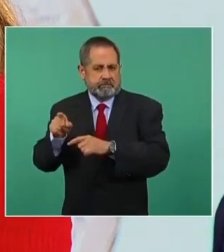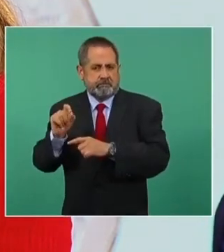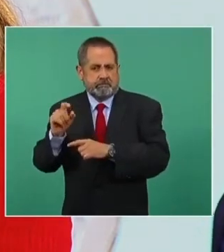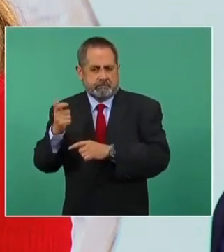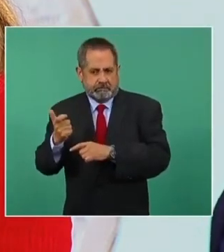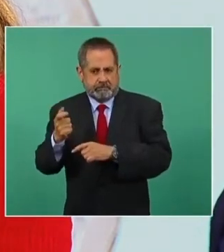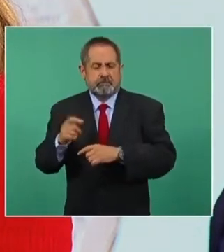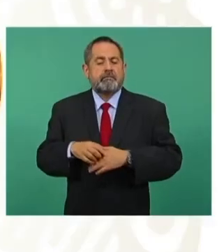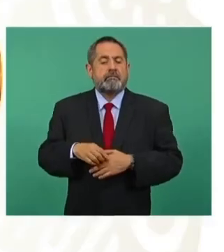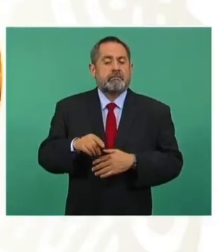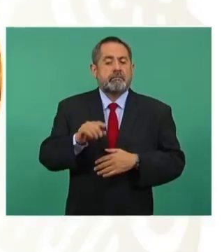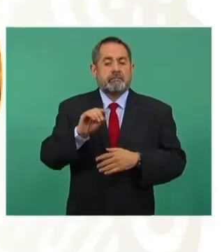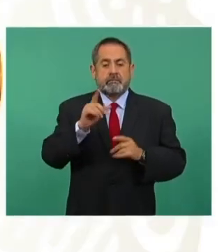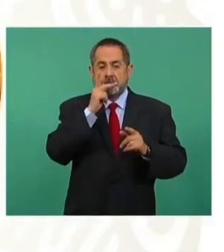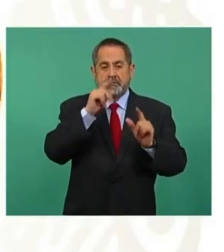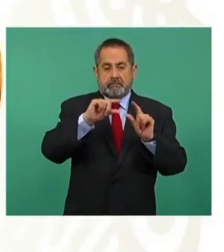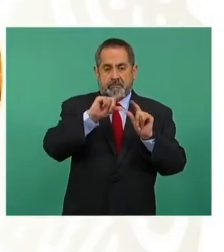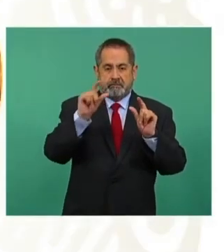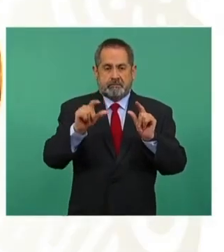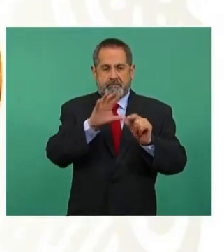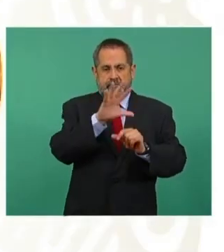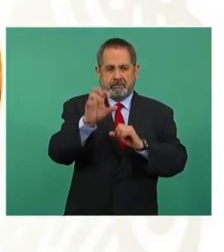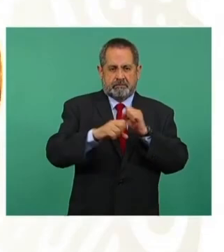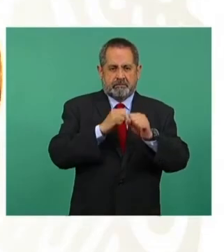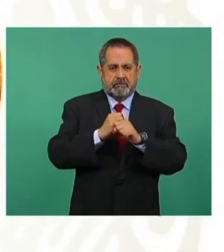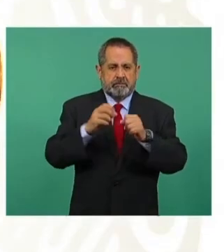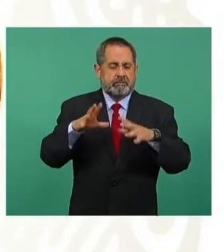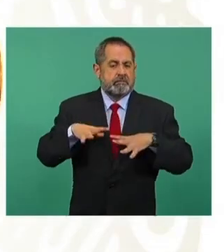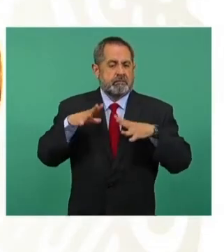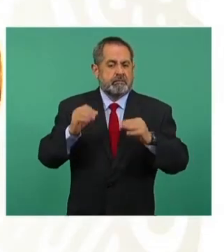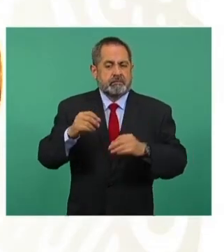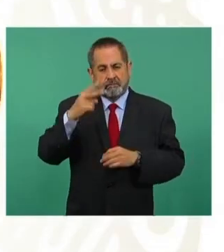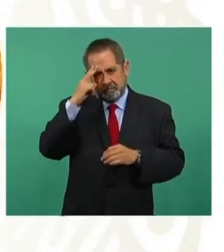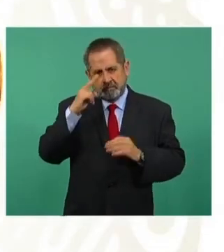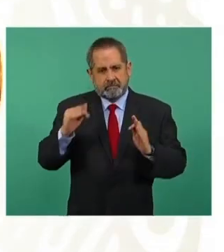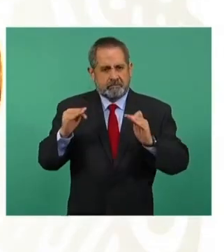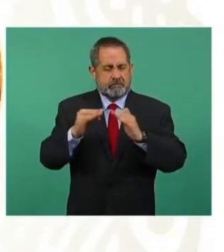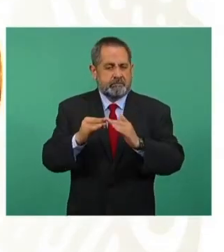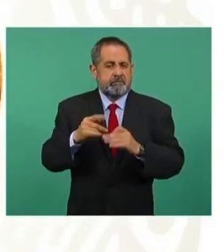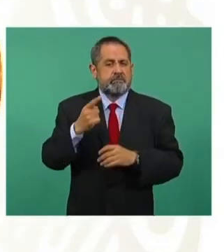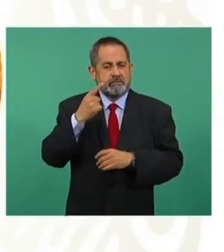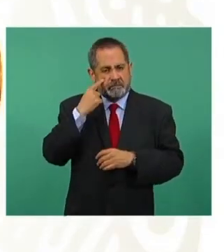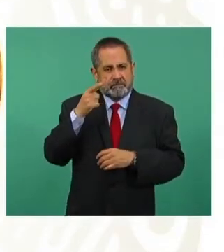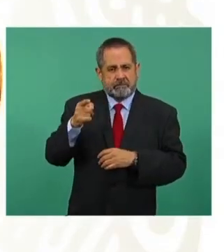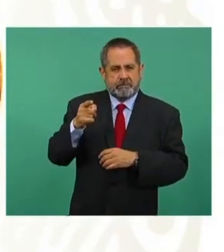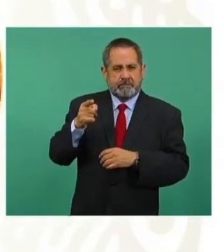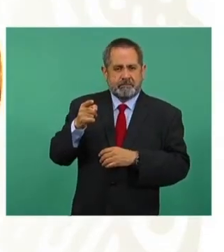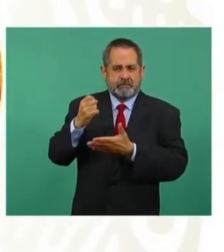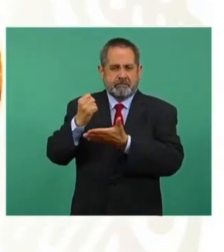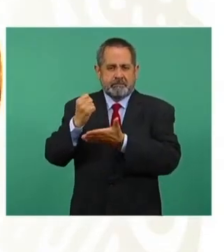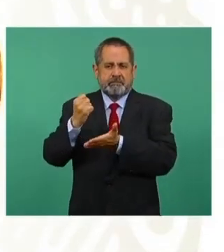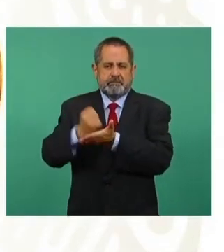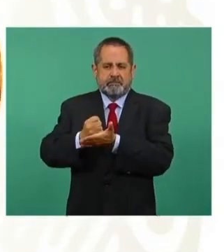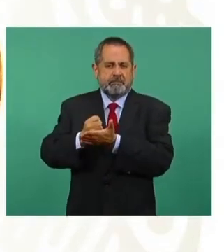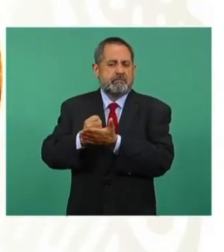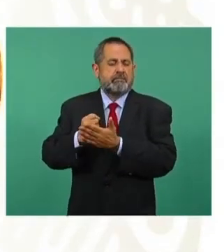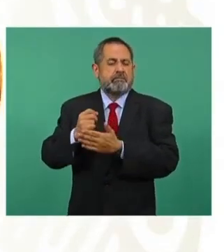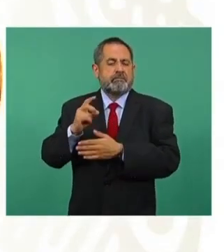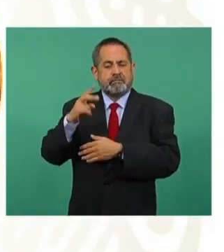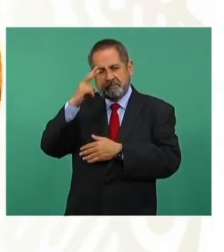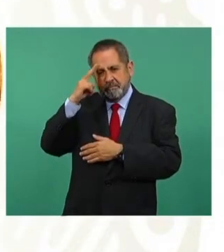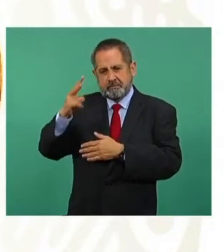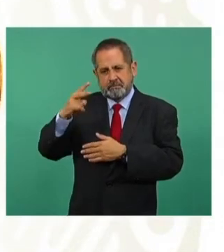la leyenda 500 años de memoria histórica de México Tenochtitlan y la Casa de Moneda de México en el